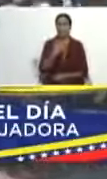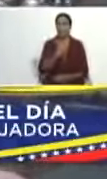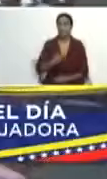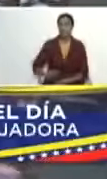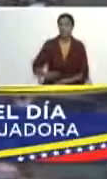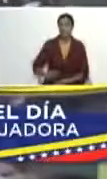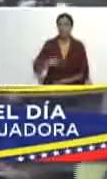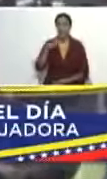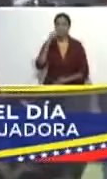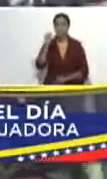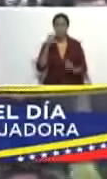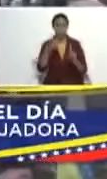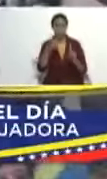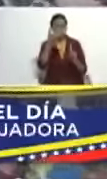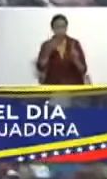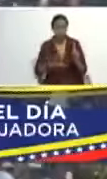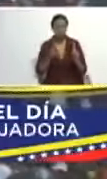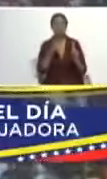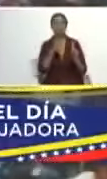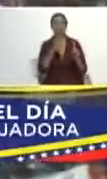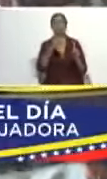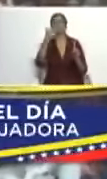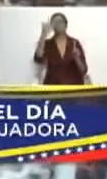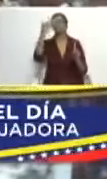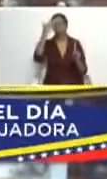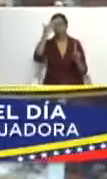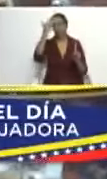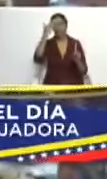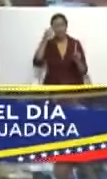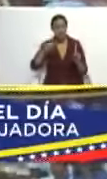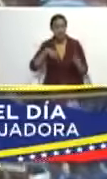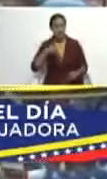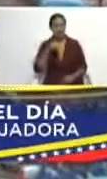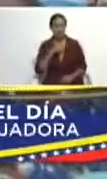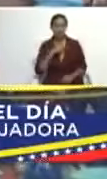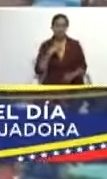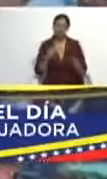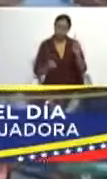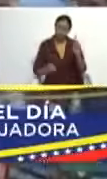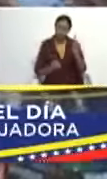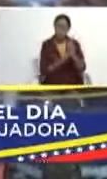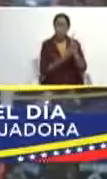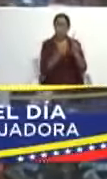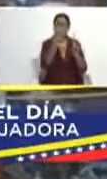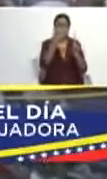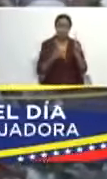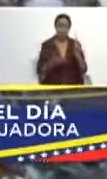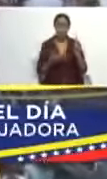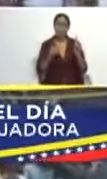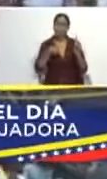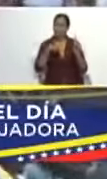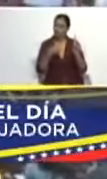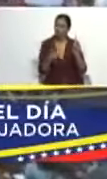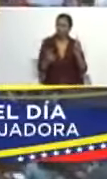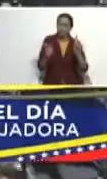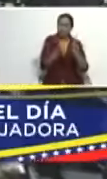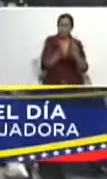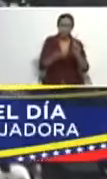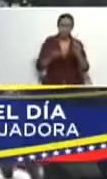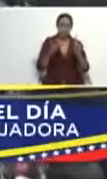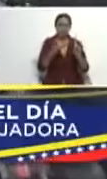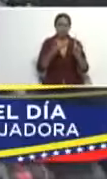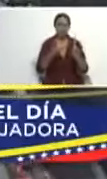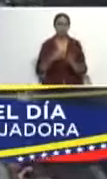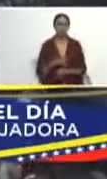Nicolás Maduro sabe que nosotros lo apoyamos, que estamos con él. Los que